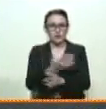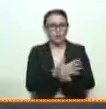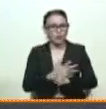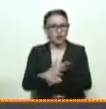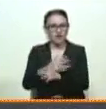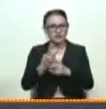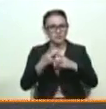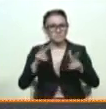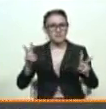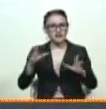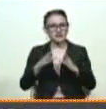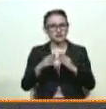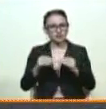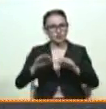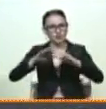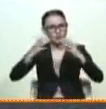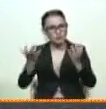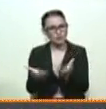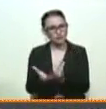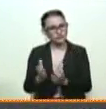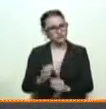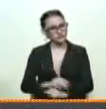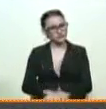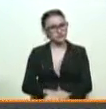con la paz de todo un planeta?